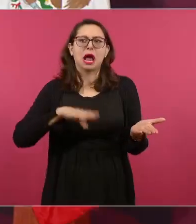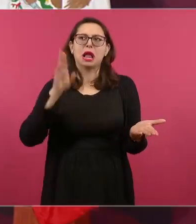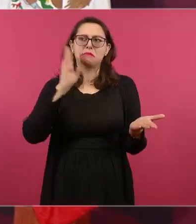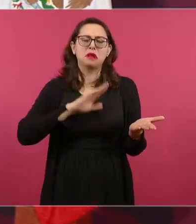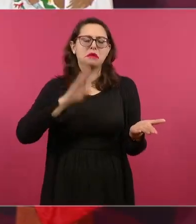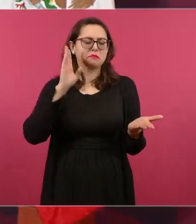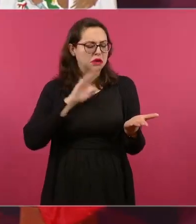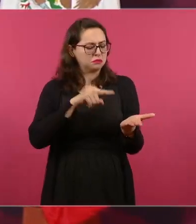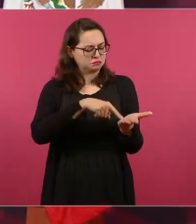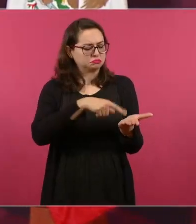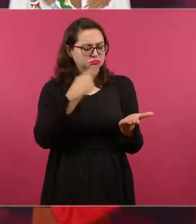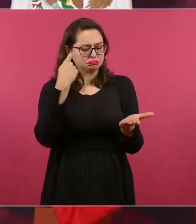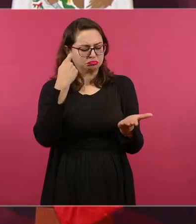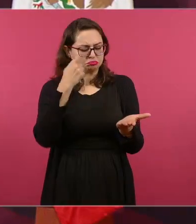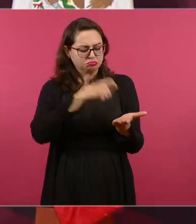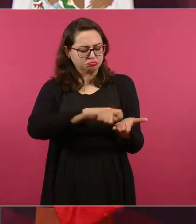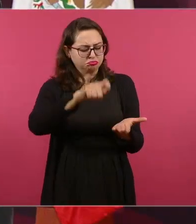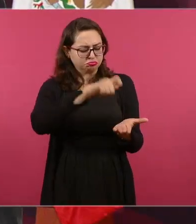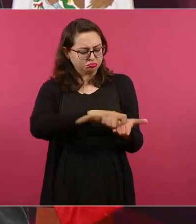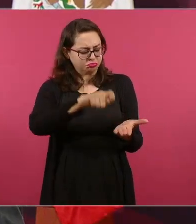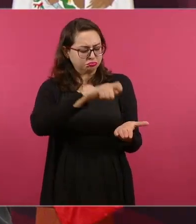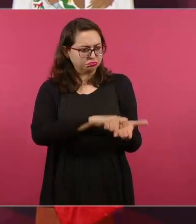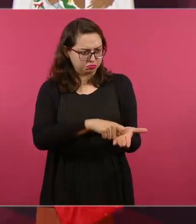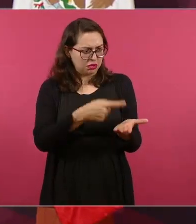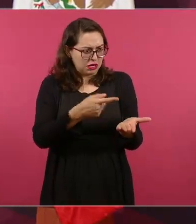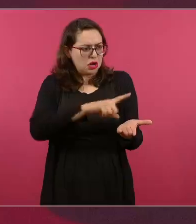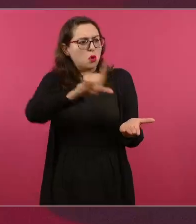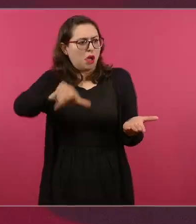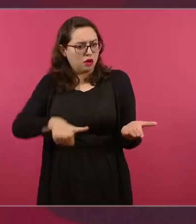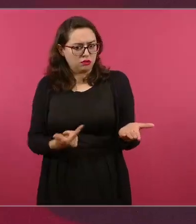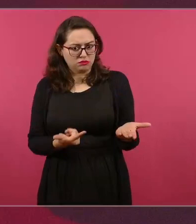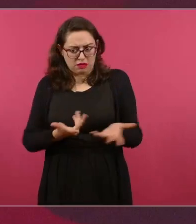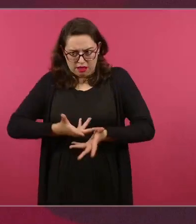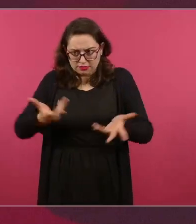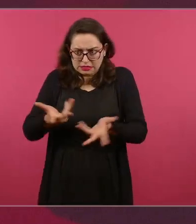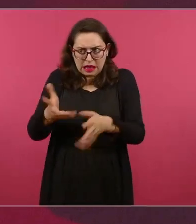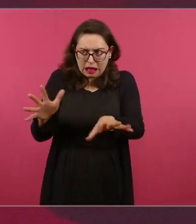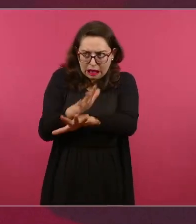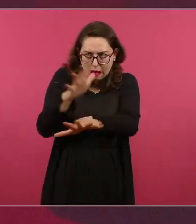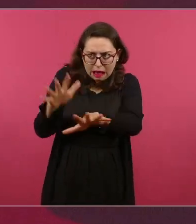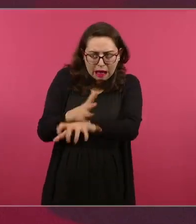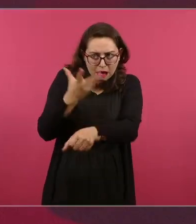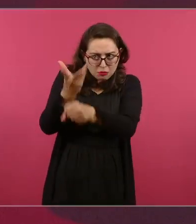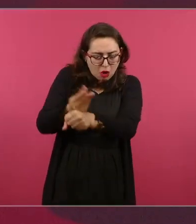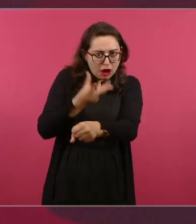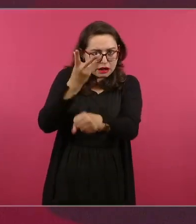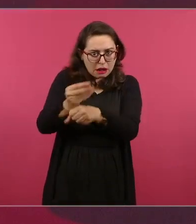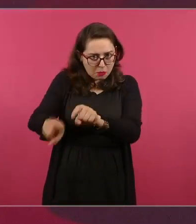realidad? ¿Por qué no transformamos la realidad?